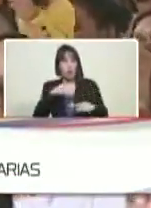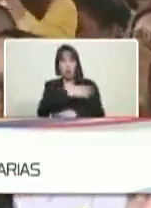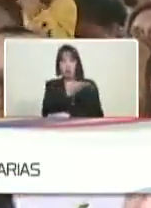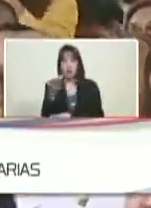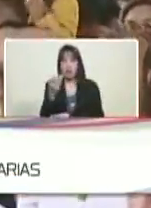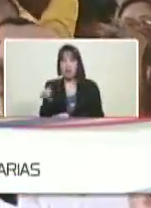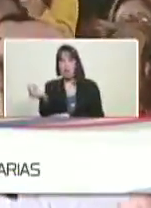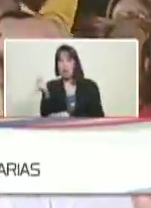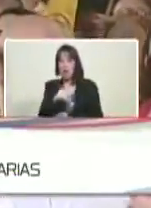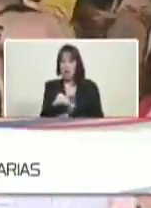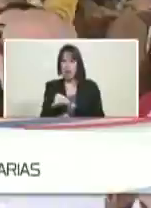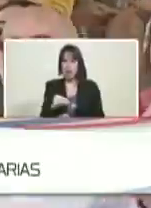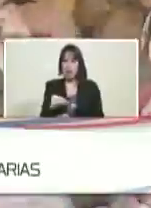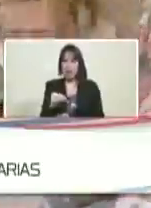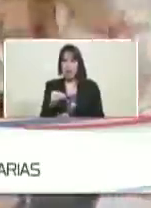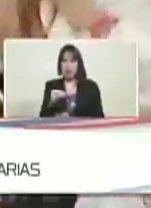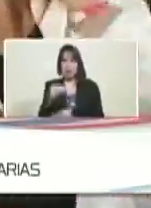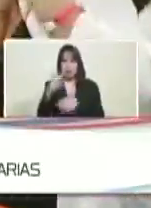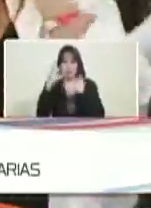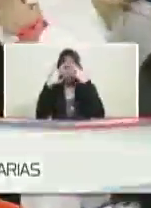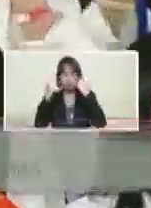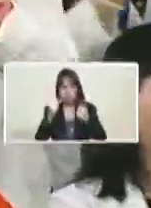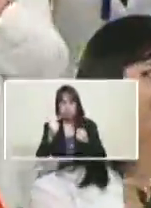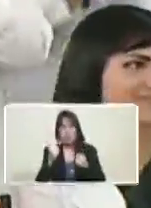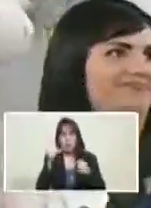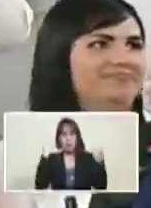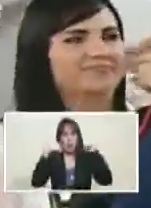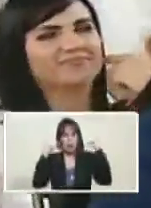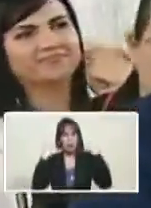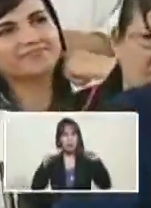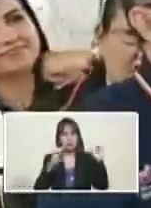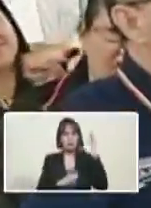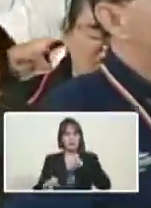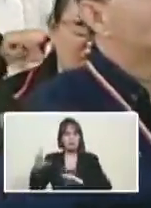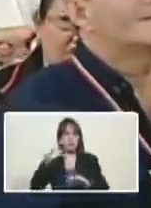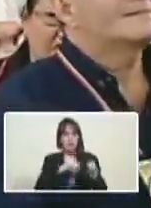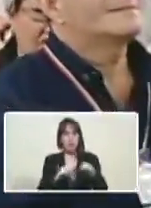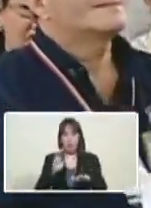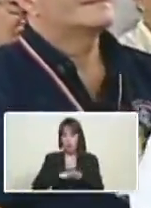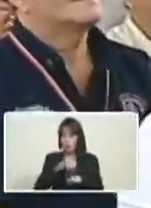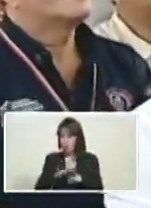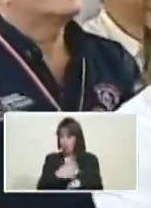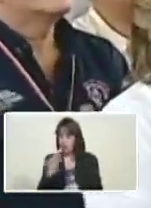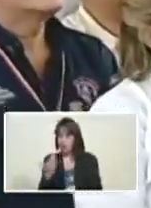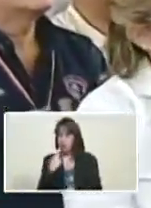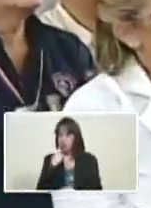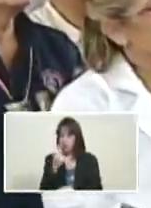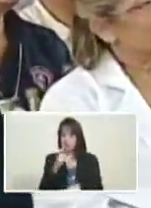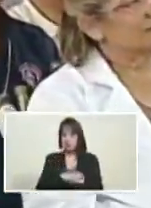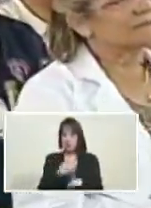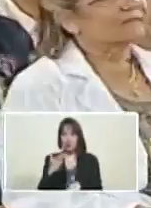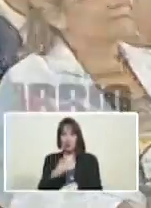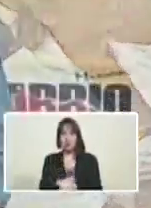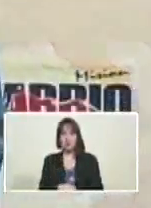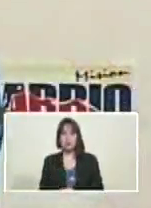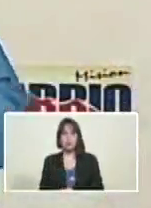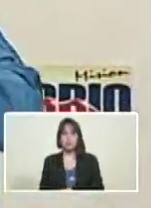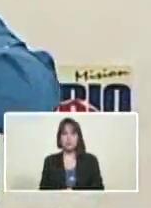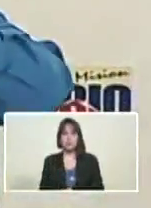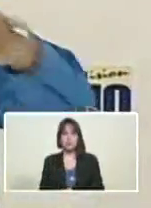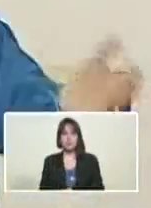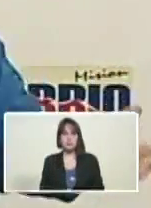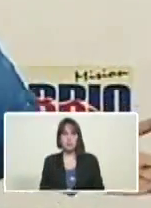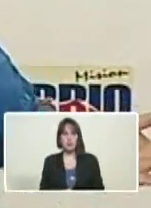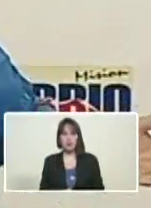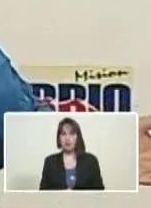preparación académica, científica y práctica. ¿Por qué? Ah, yo les voy a decir por qué. En la